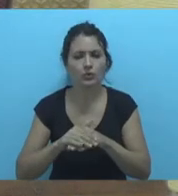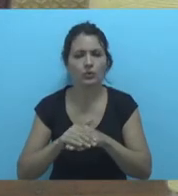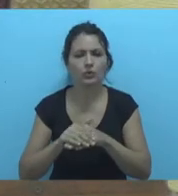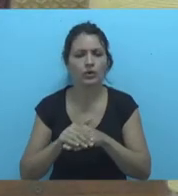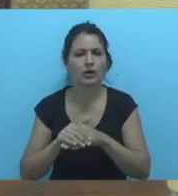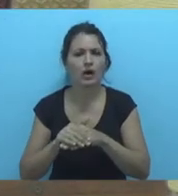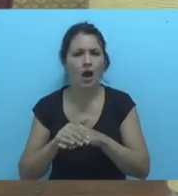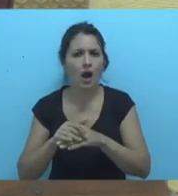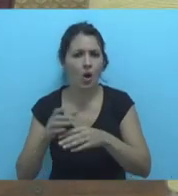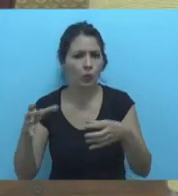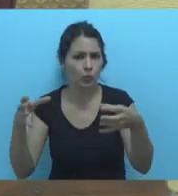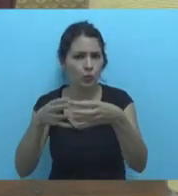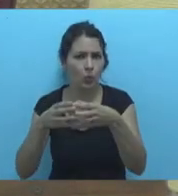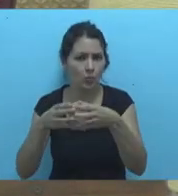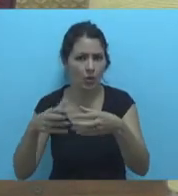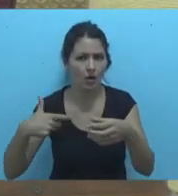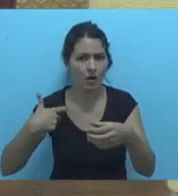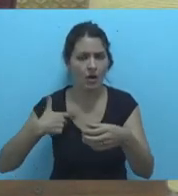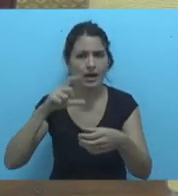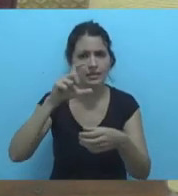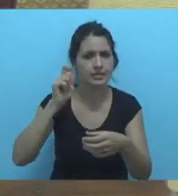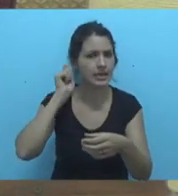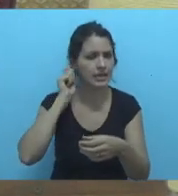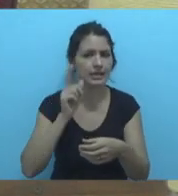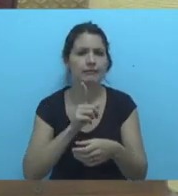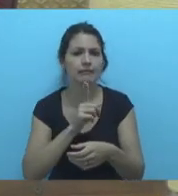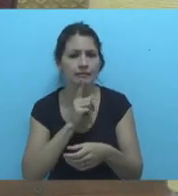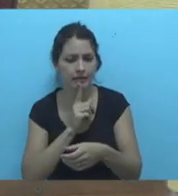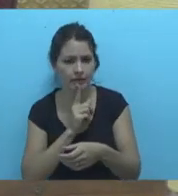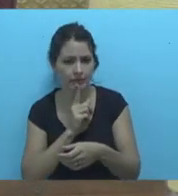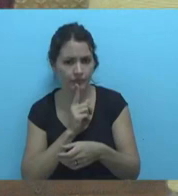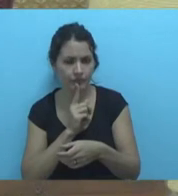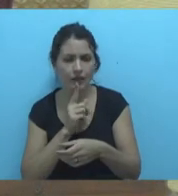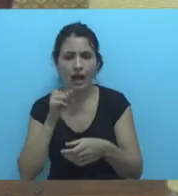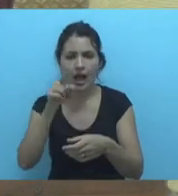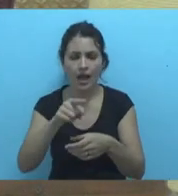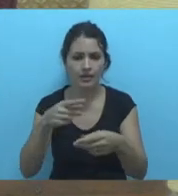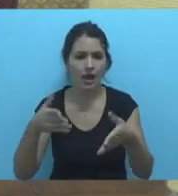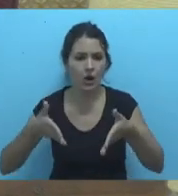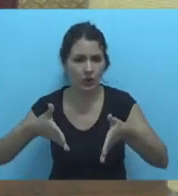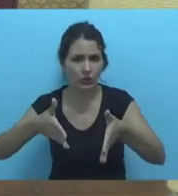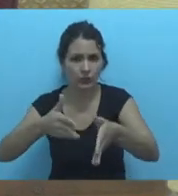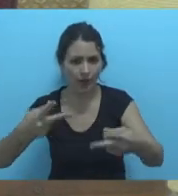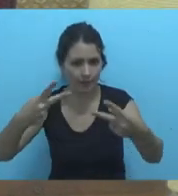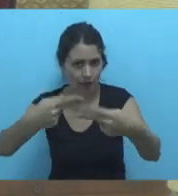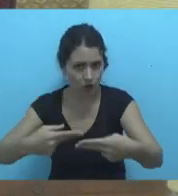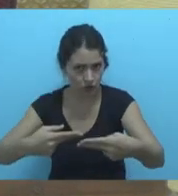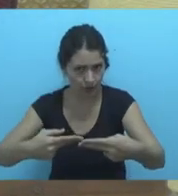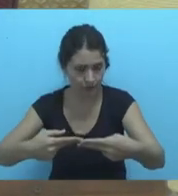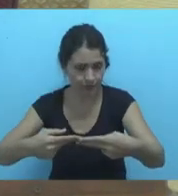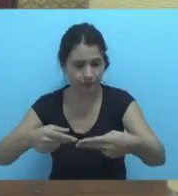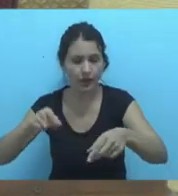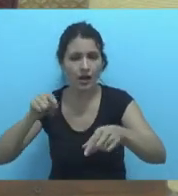despidos de las familias que se quedaron sin trabajo por decisión de la empresa Bugatti, que se tomó desde